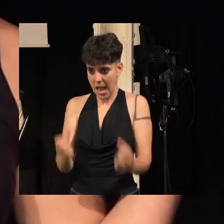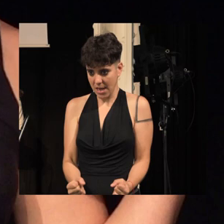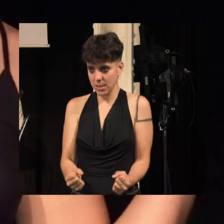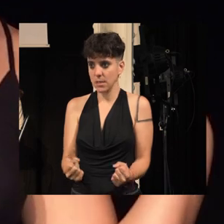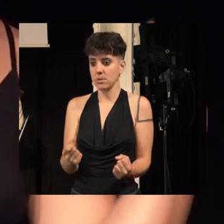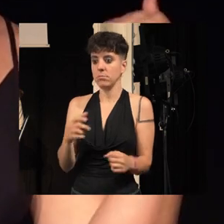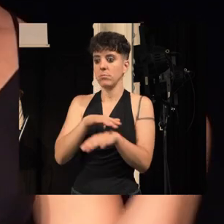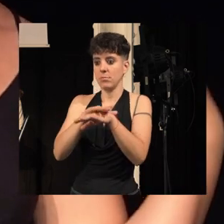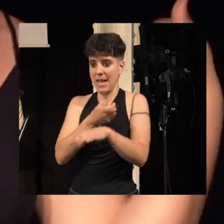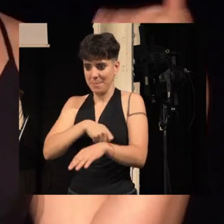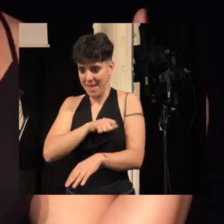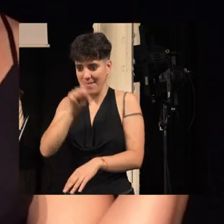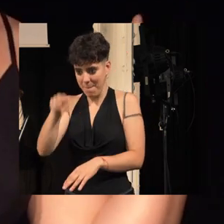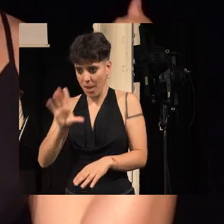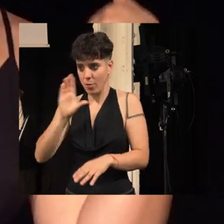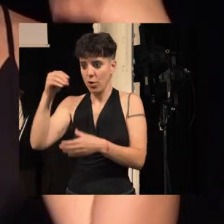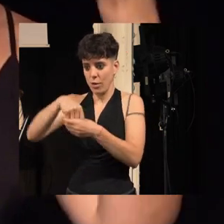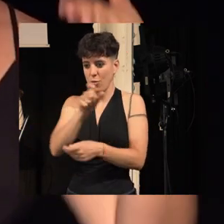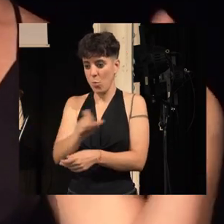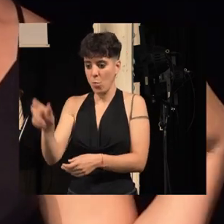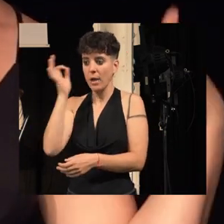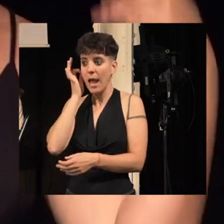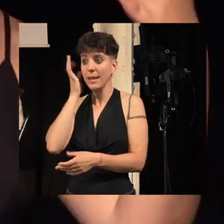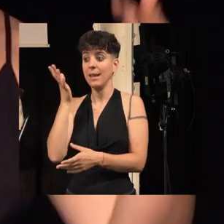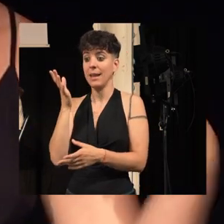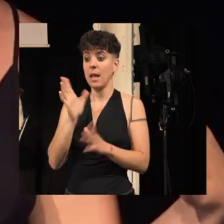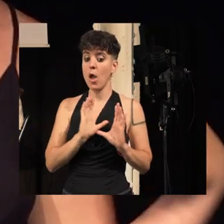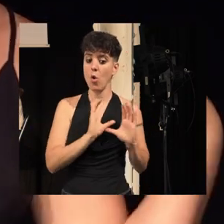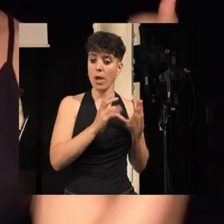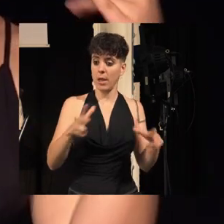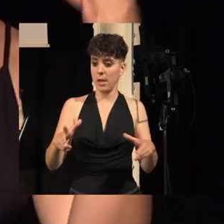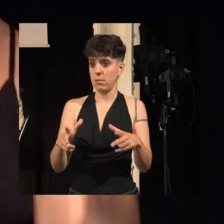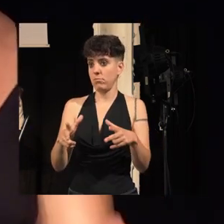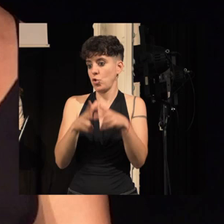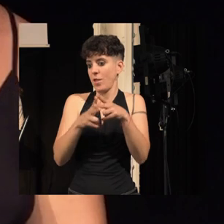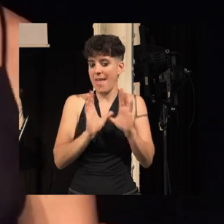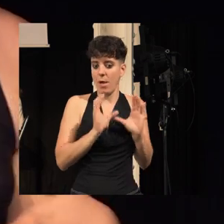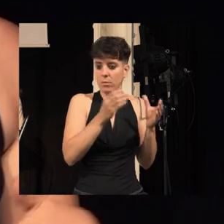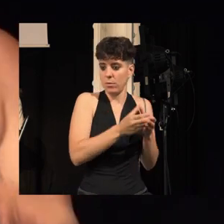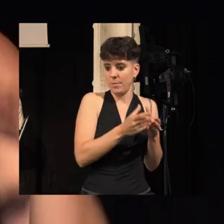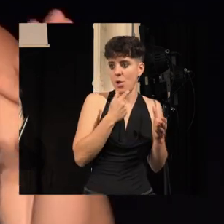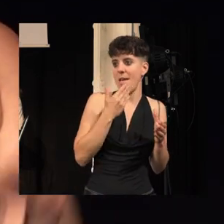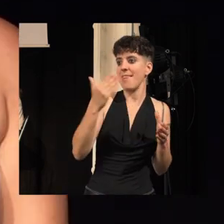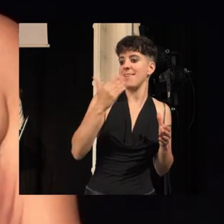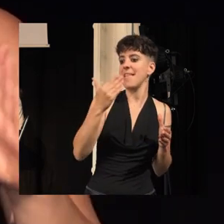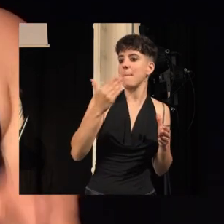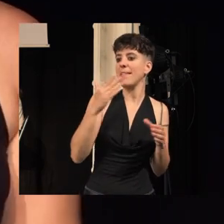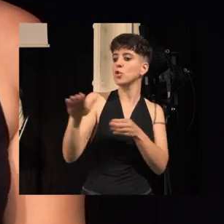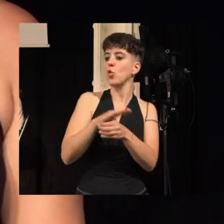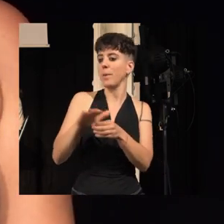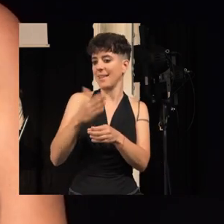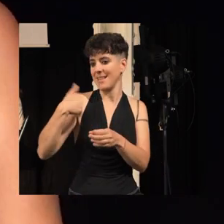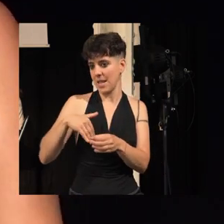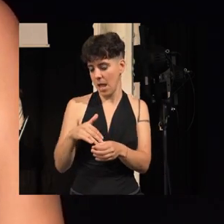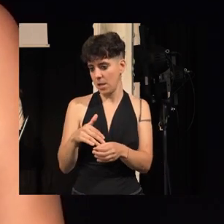que las demandas de determinado sector de la población, de determinadas mujeres, ahí están ya cubiertas. ¿Cuáles son las